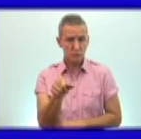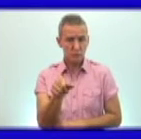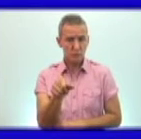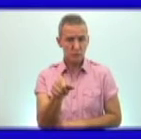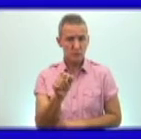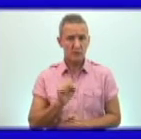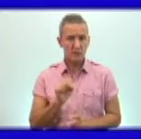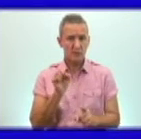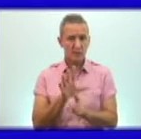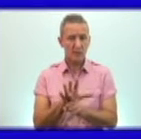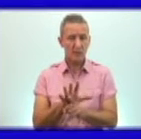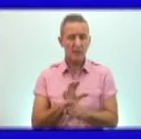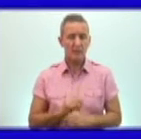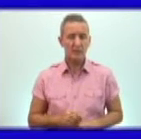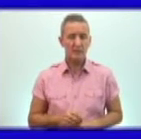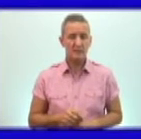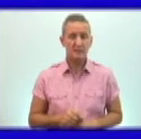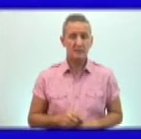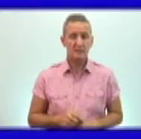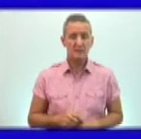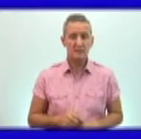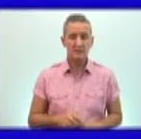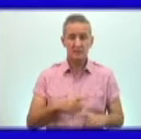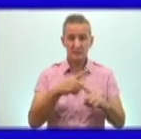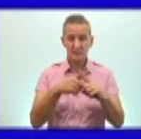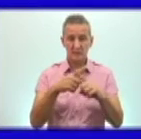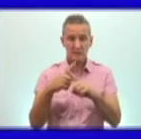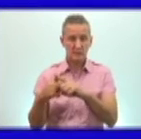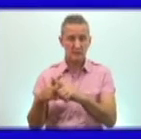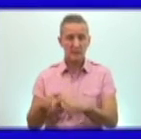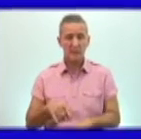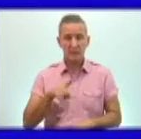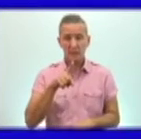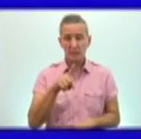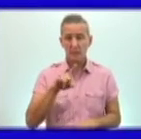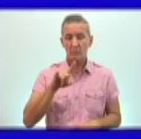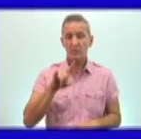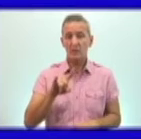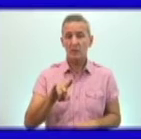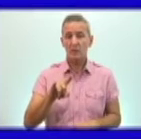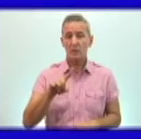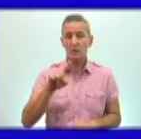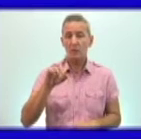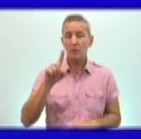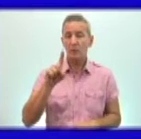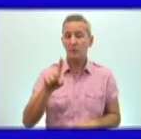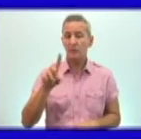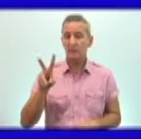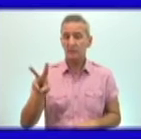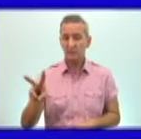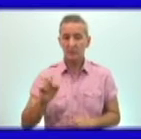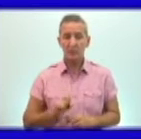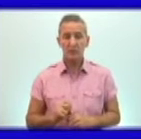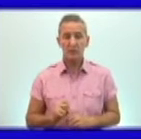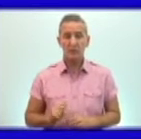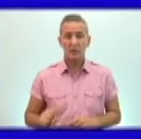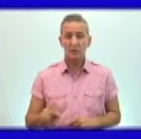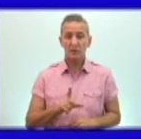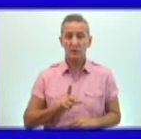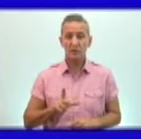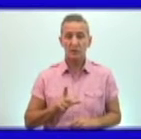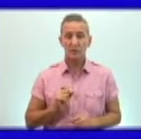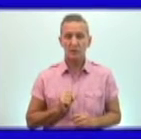siglo? En 1912 escribió un artículo que se llama El socialismo. Dice: el socialismo no solo acude a